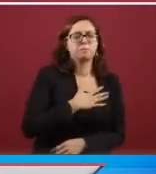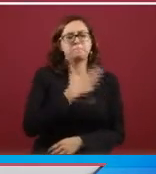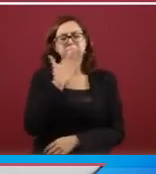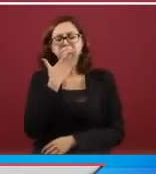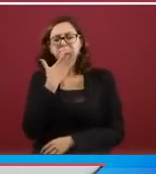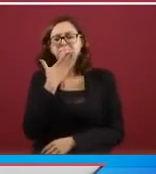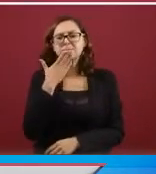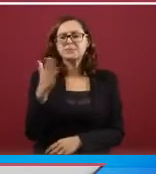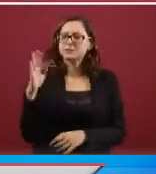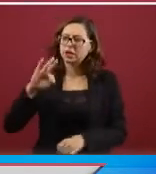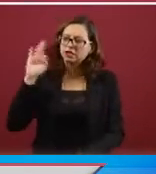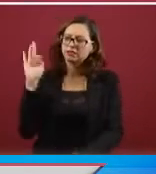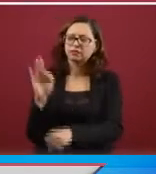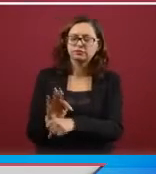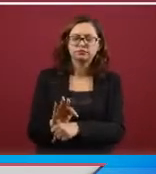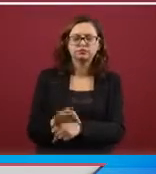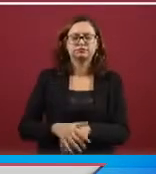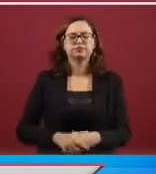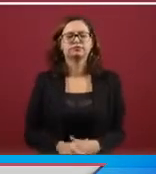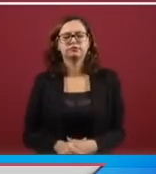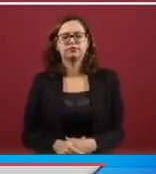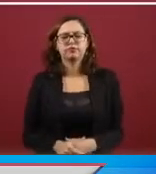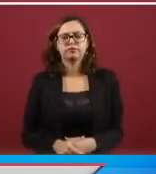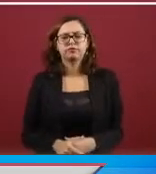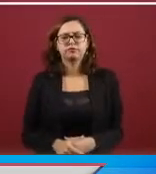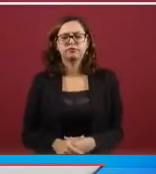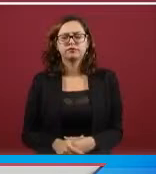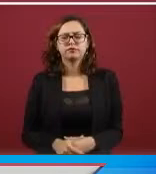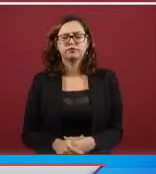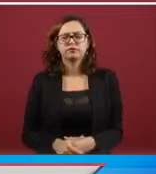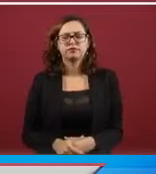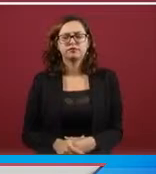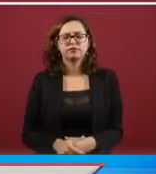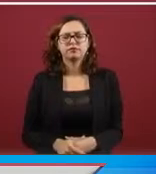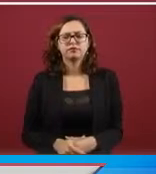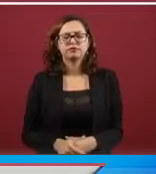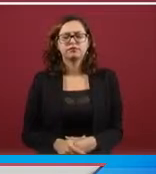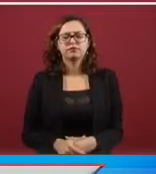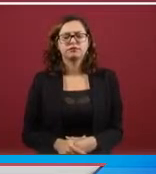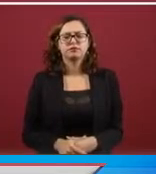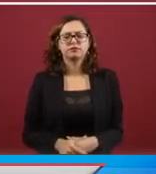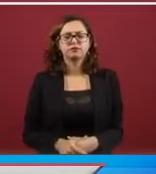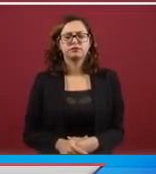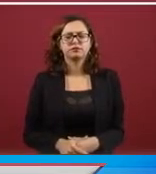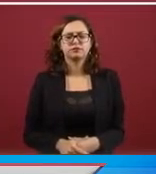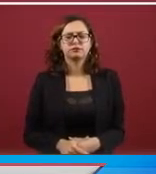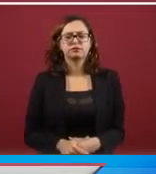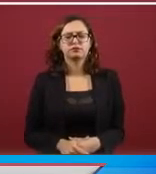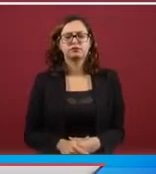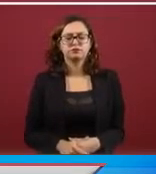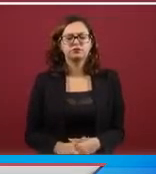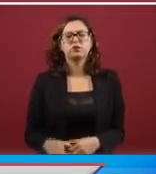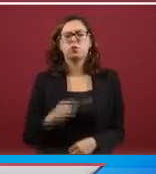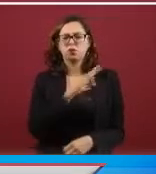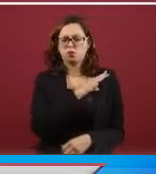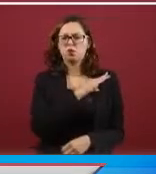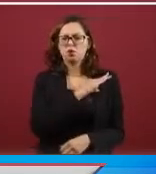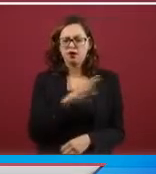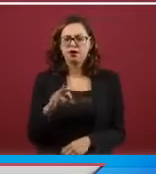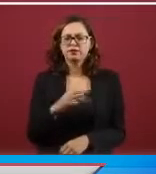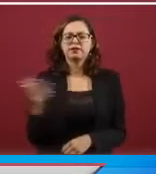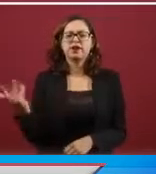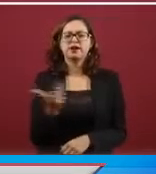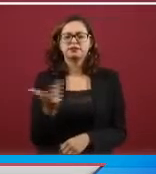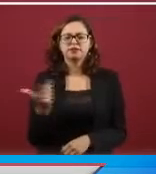Y esto es posible porque nos está resultando